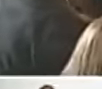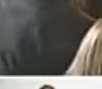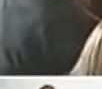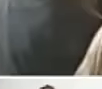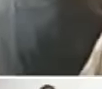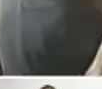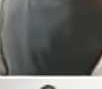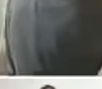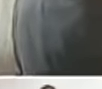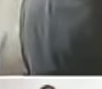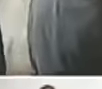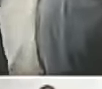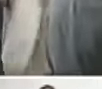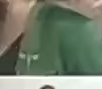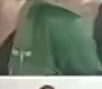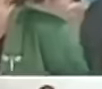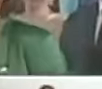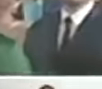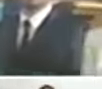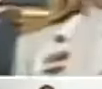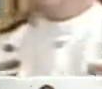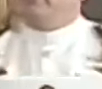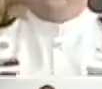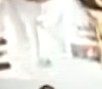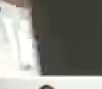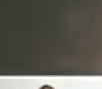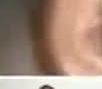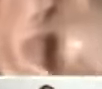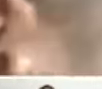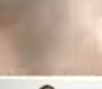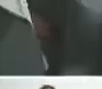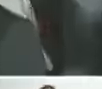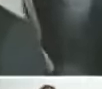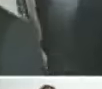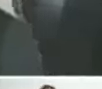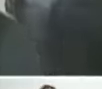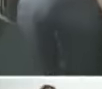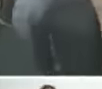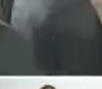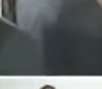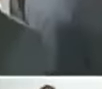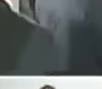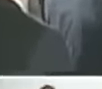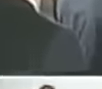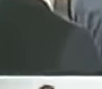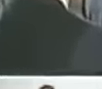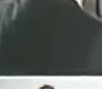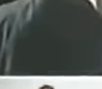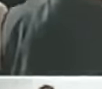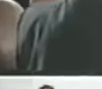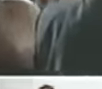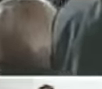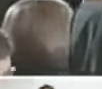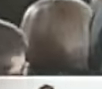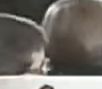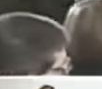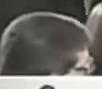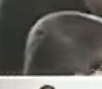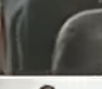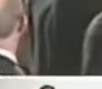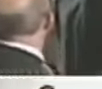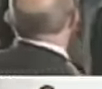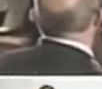internacionales, como Venezuela tiene también este registro de los mapas por derecho, y es una lucha independentista que ha